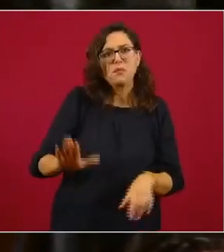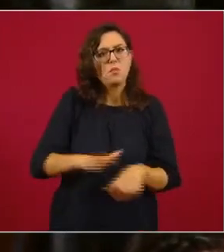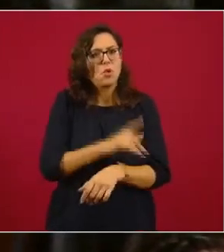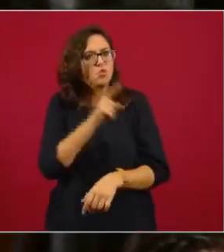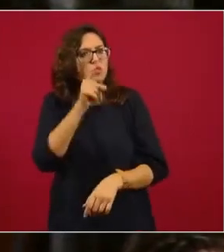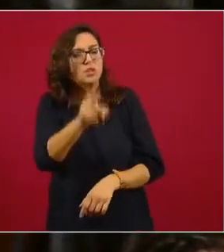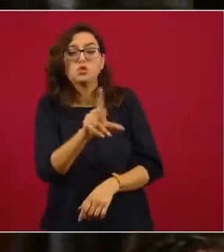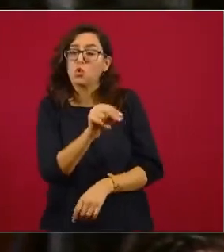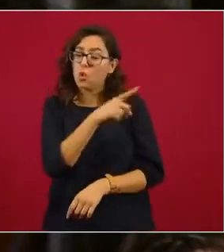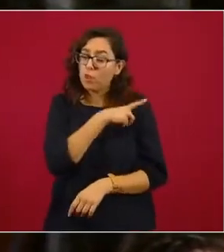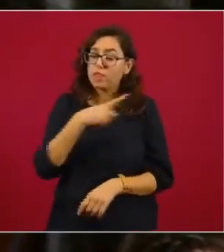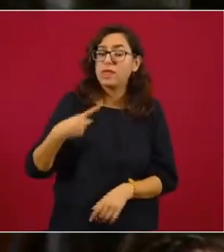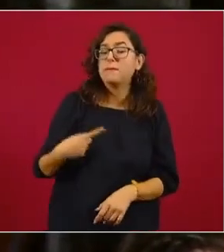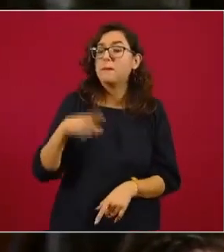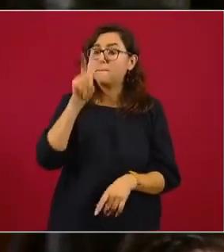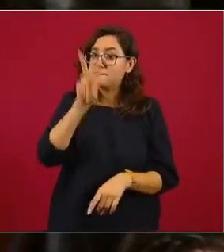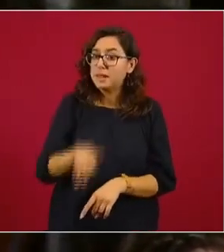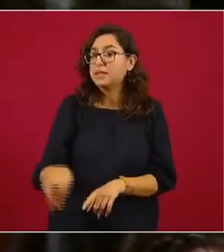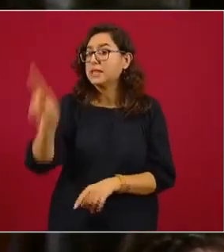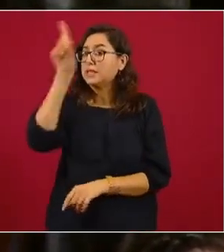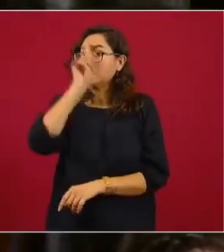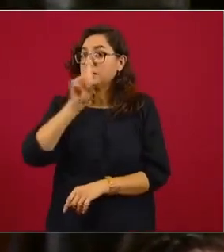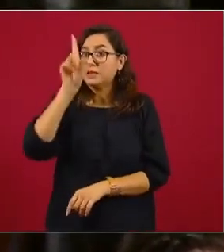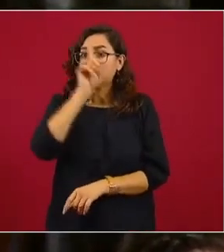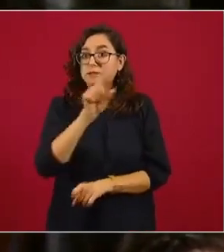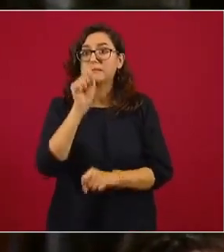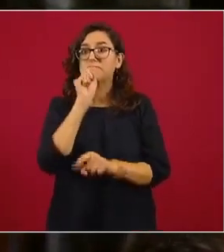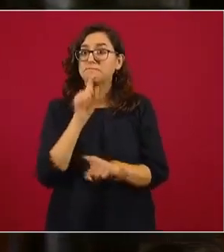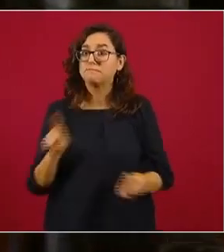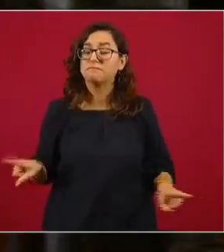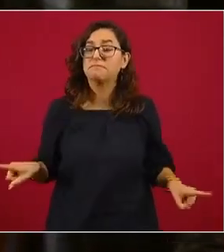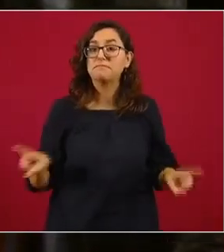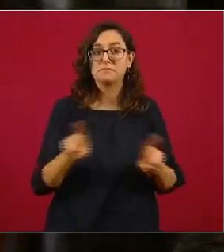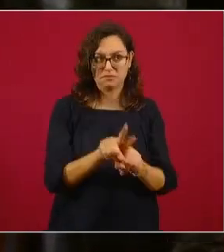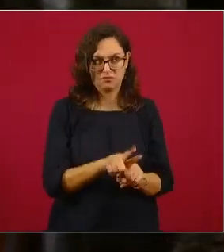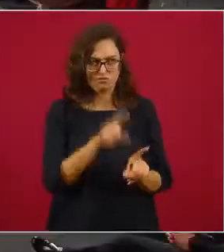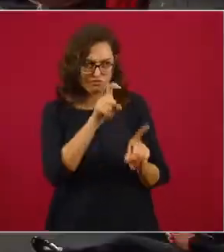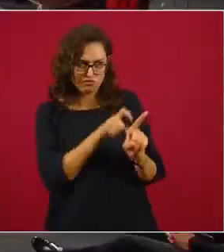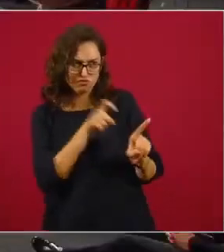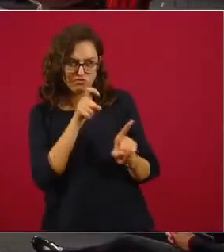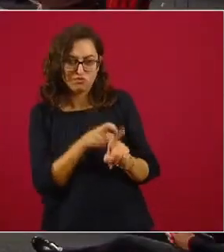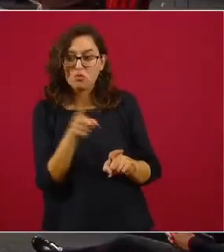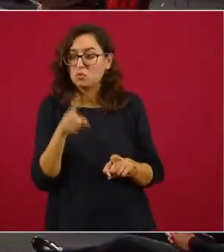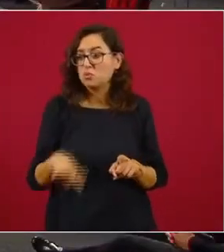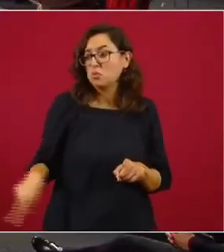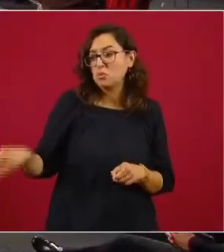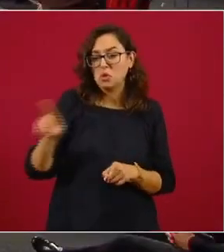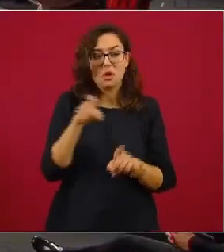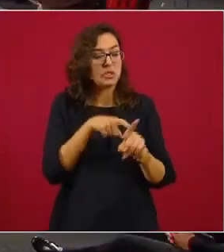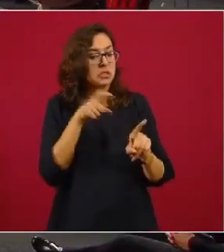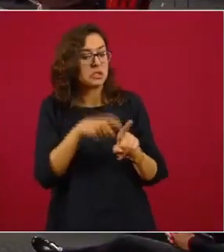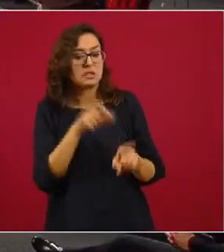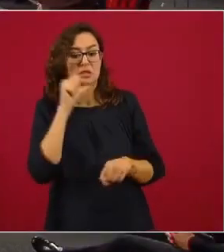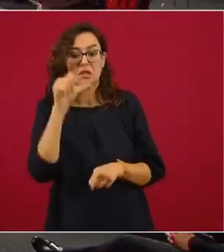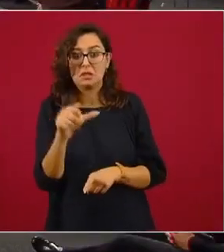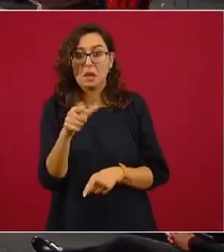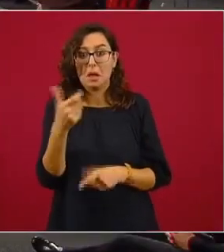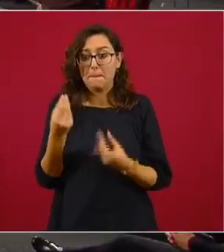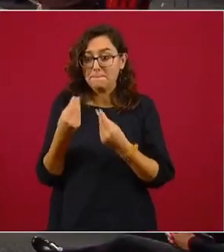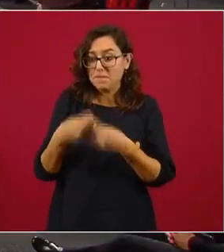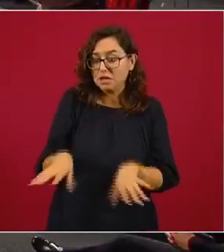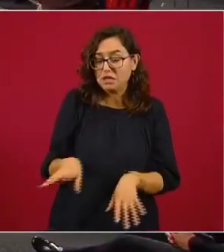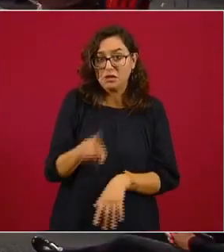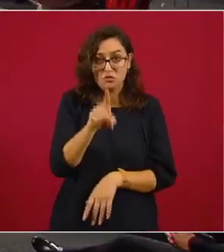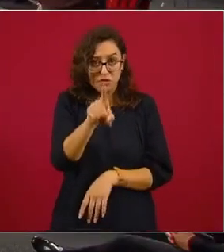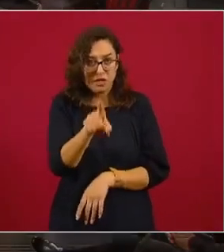críticos, porque cuando un líder como usted pierda a los críticos al interior de sus filias, usted no pierde, volverá a